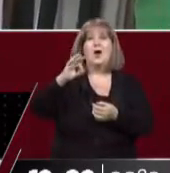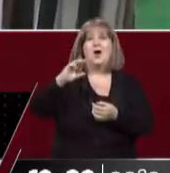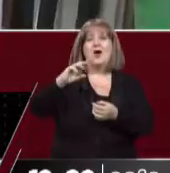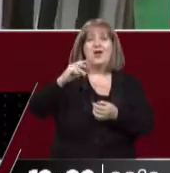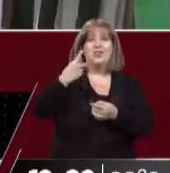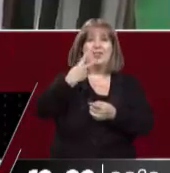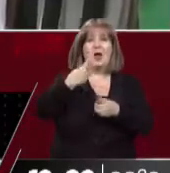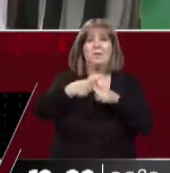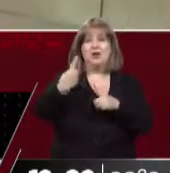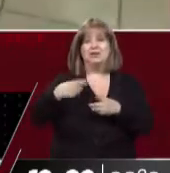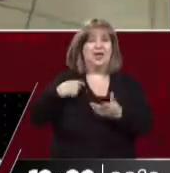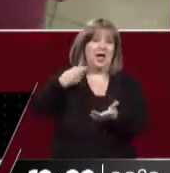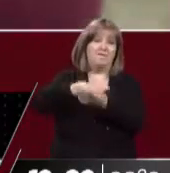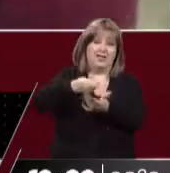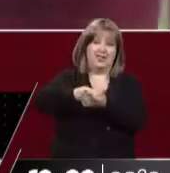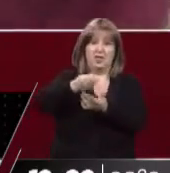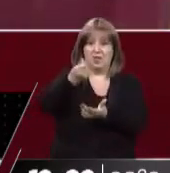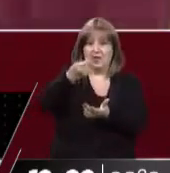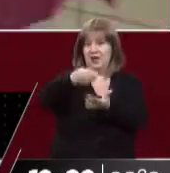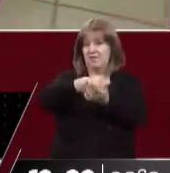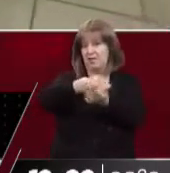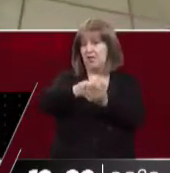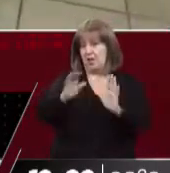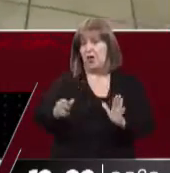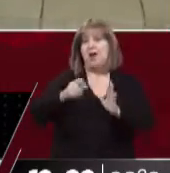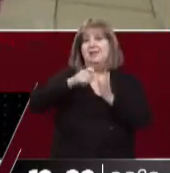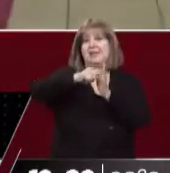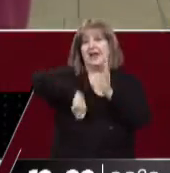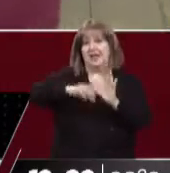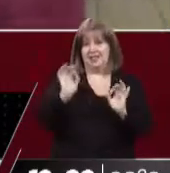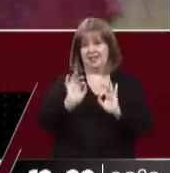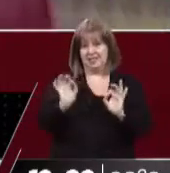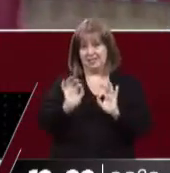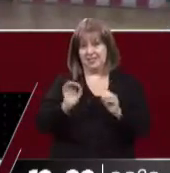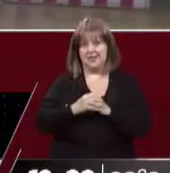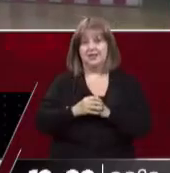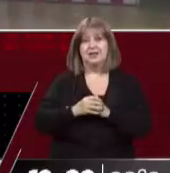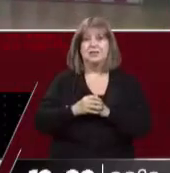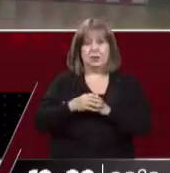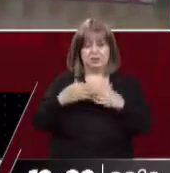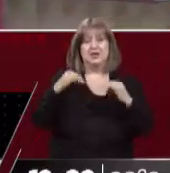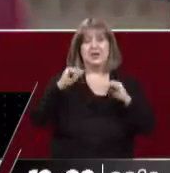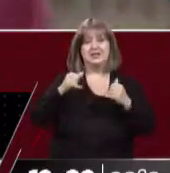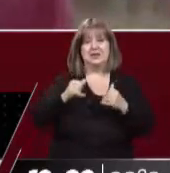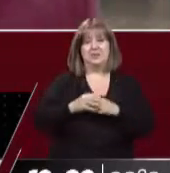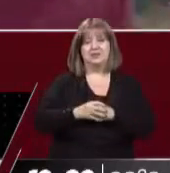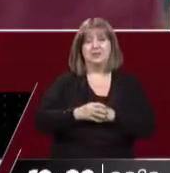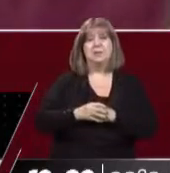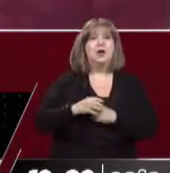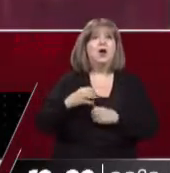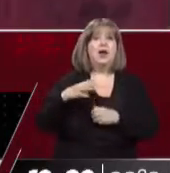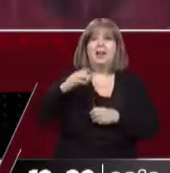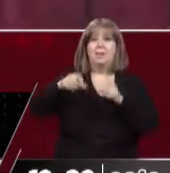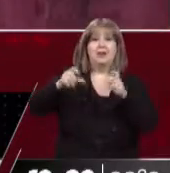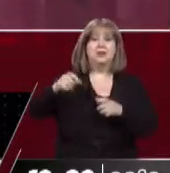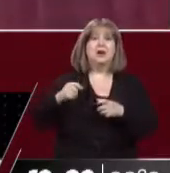más que nada las tenés que pagar en efectivo y está saliendo muchísimo eso. Muchas gracias, Vanessa. No, gracias a usted, que les vaya bien. Muy amable. Bueno, lo mismo estuvimos viendo en